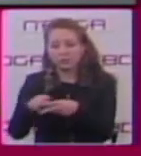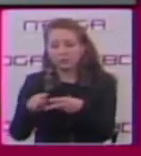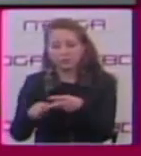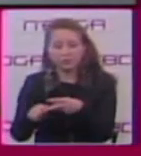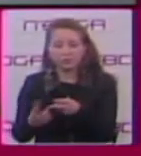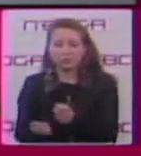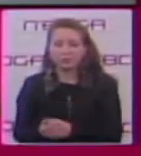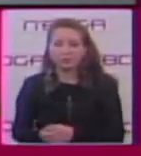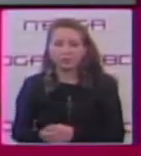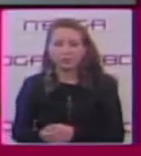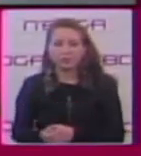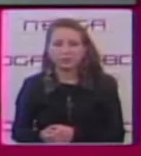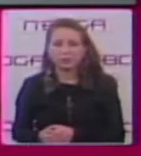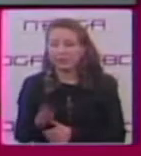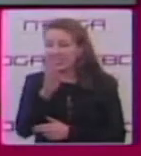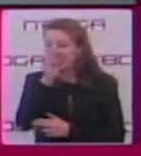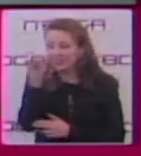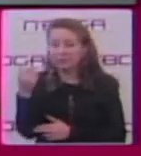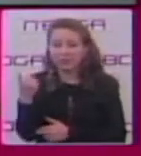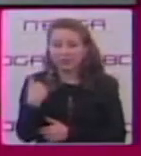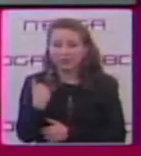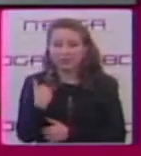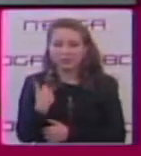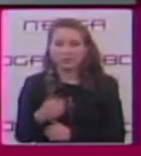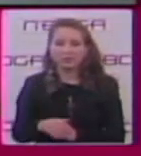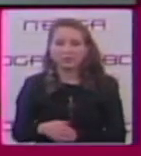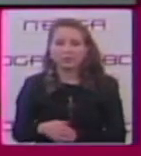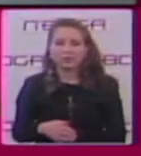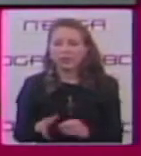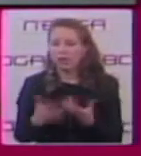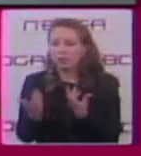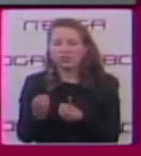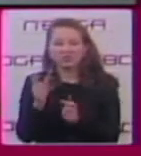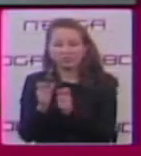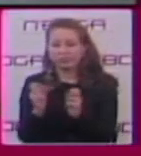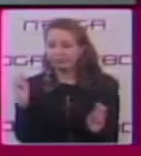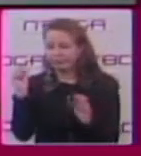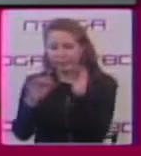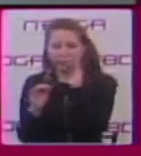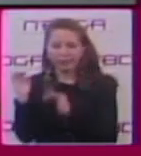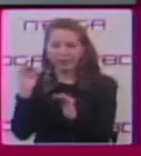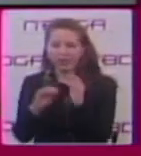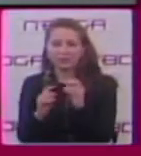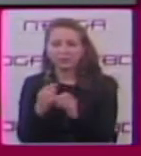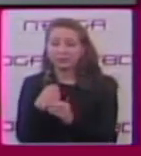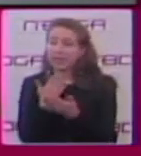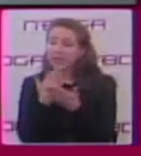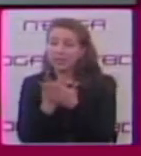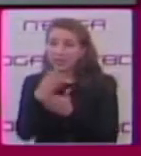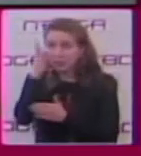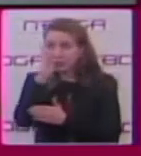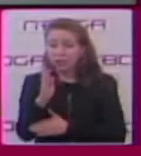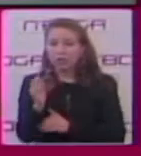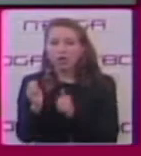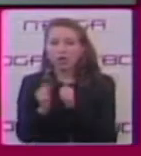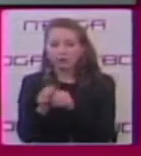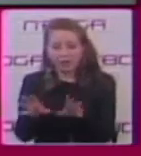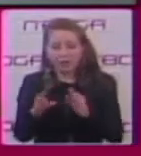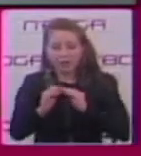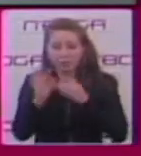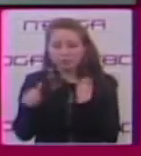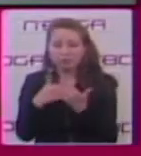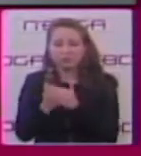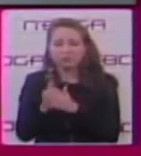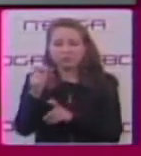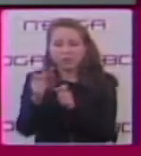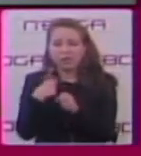Cumbayá siempre están con mucha gente y gracias a Dios con la aceptación de todo